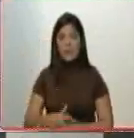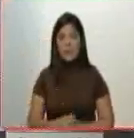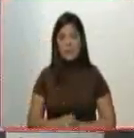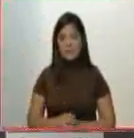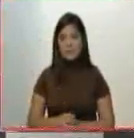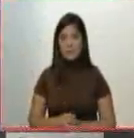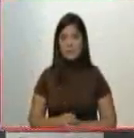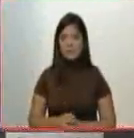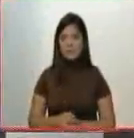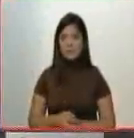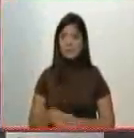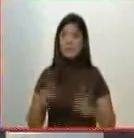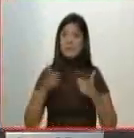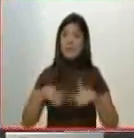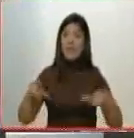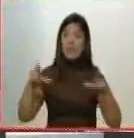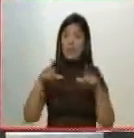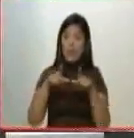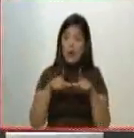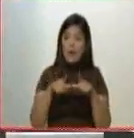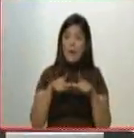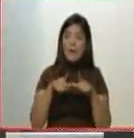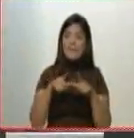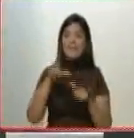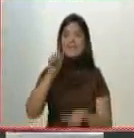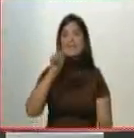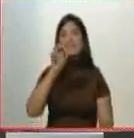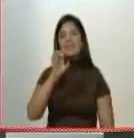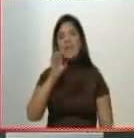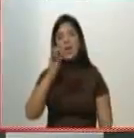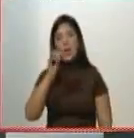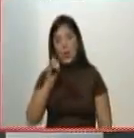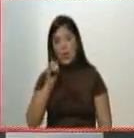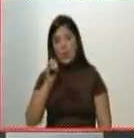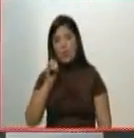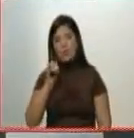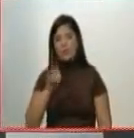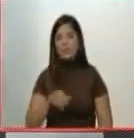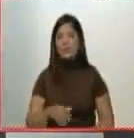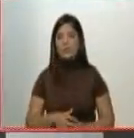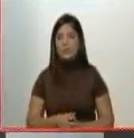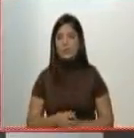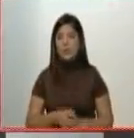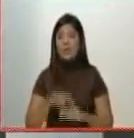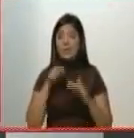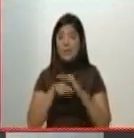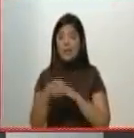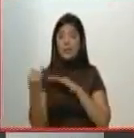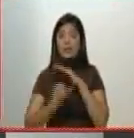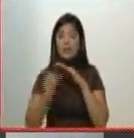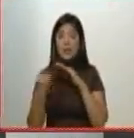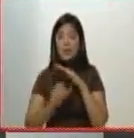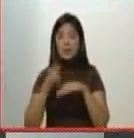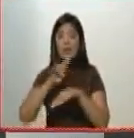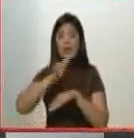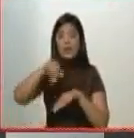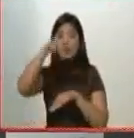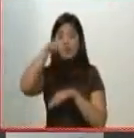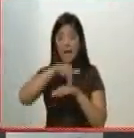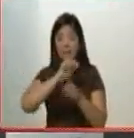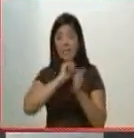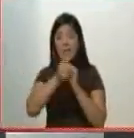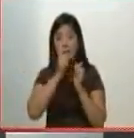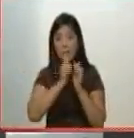al velódromo Teo Capriles. También forma y está dentro del Instituto Nacional del Deporte y está